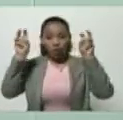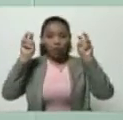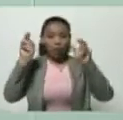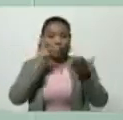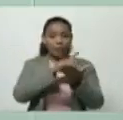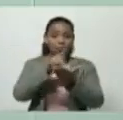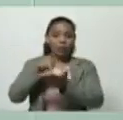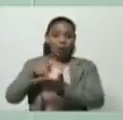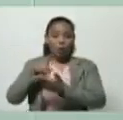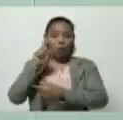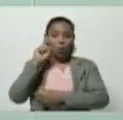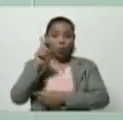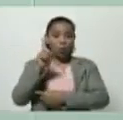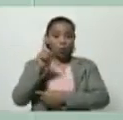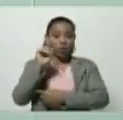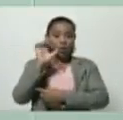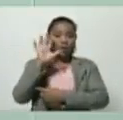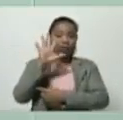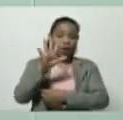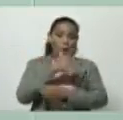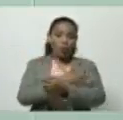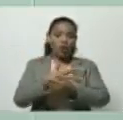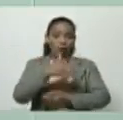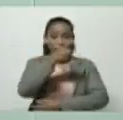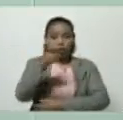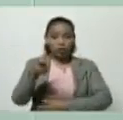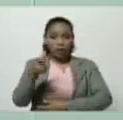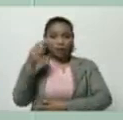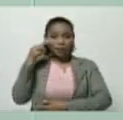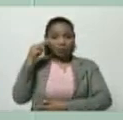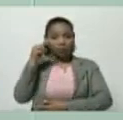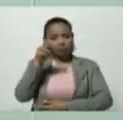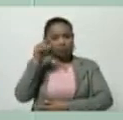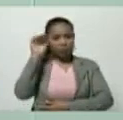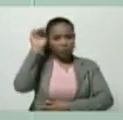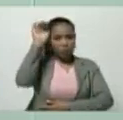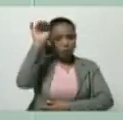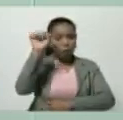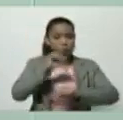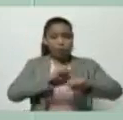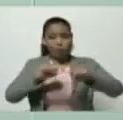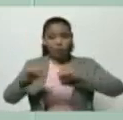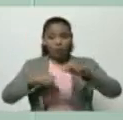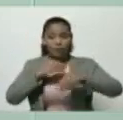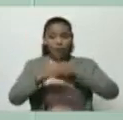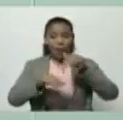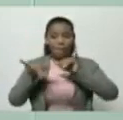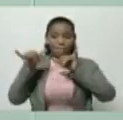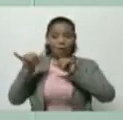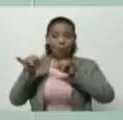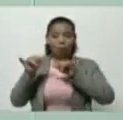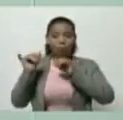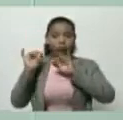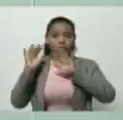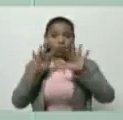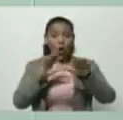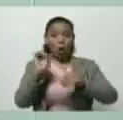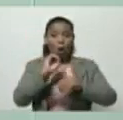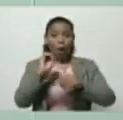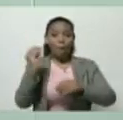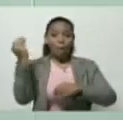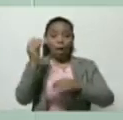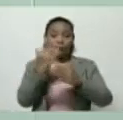participaron unos 5 millones de personas. ¿Se tiene previsto que la movilización sea en esa misma cantidad o va a